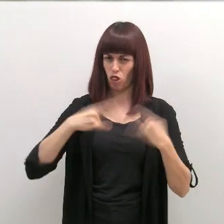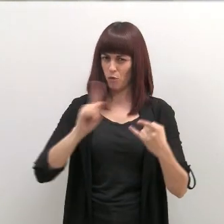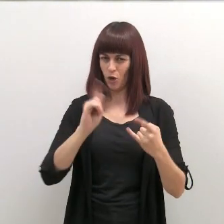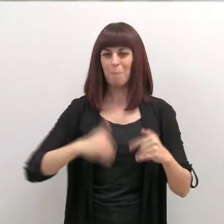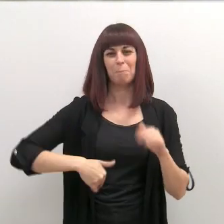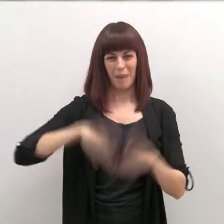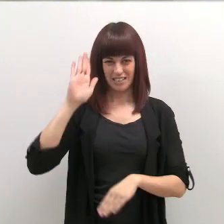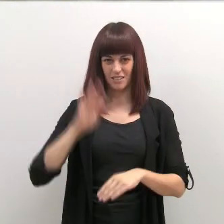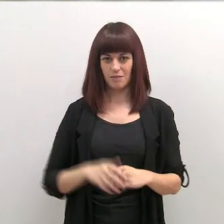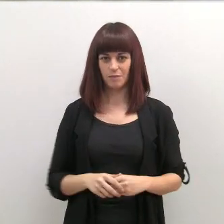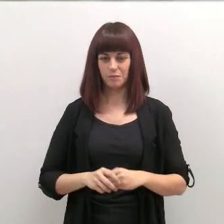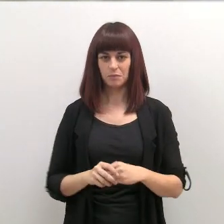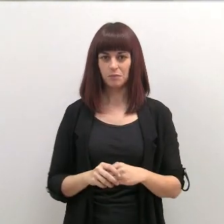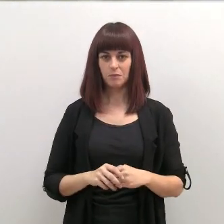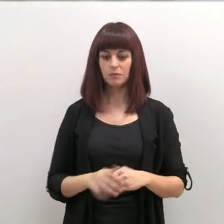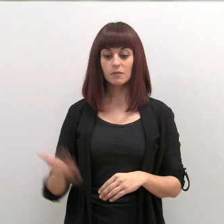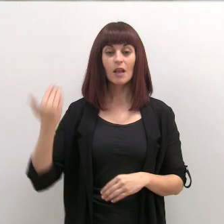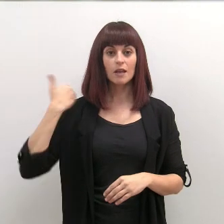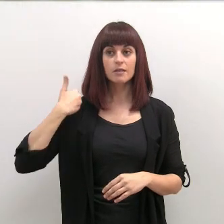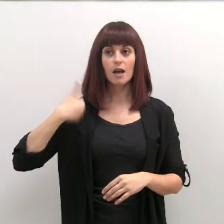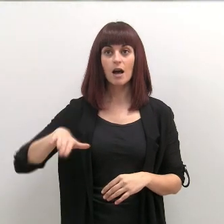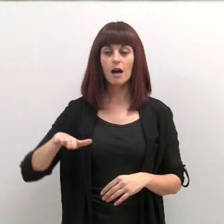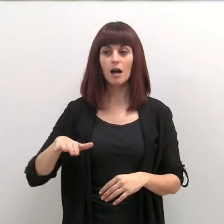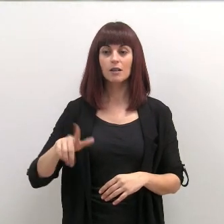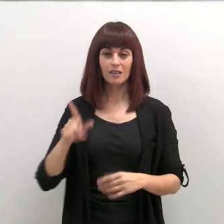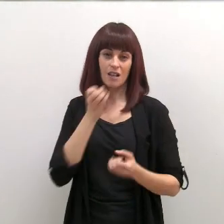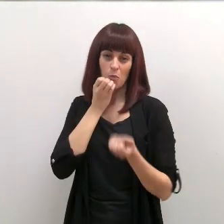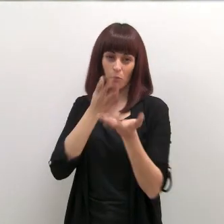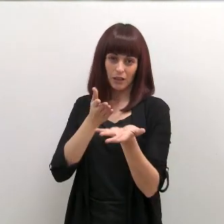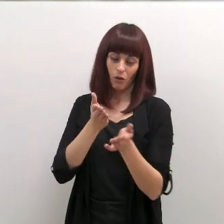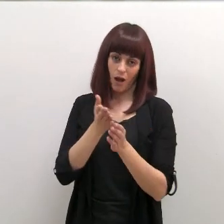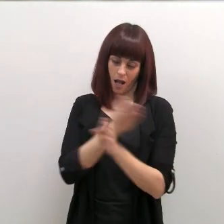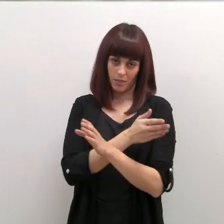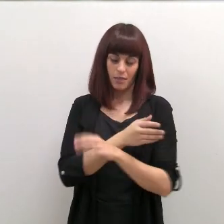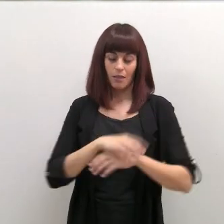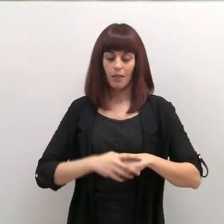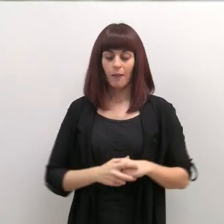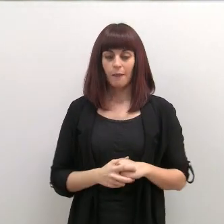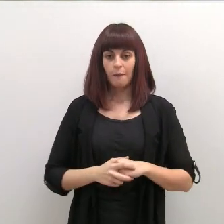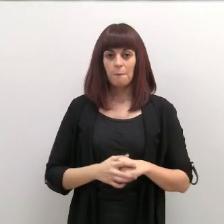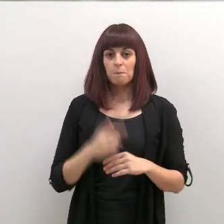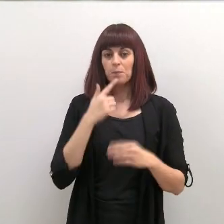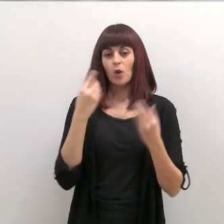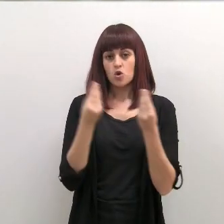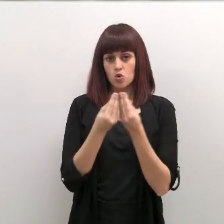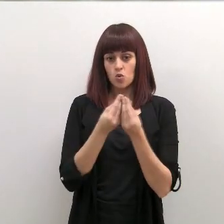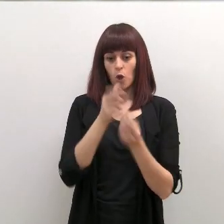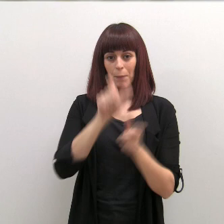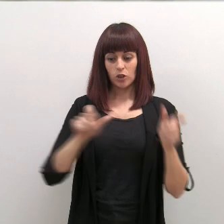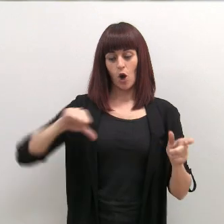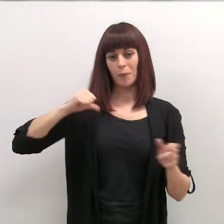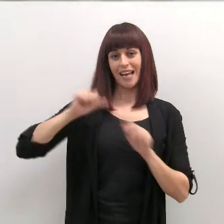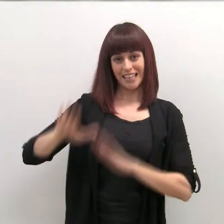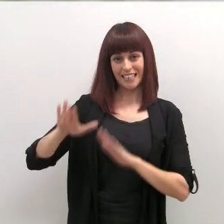número de casos. Ya hemos superado, como hemos comentado antes, el número medio de ingresos era